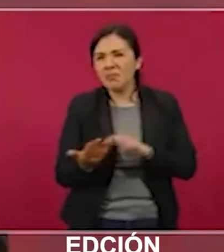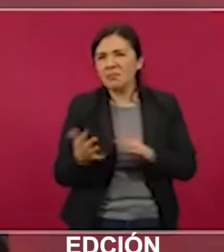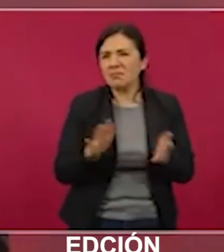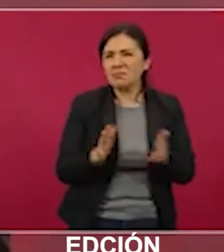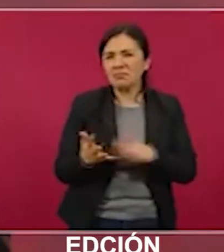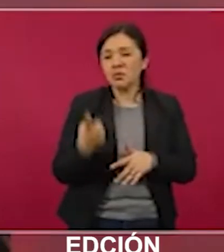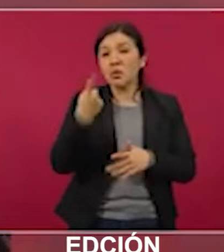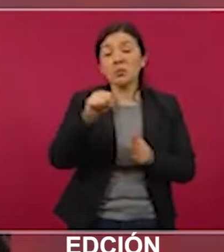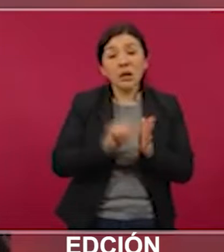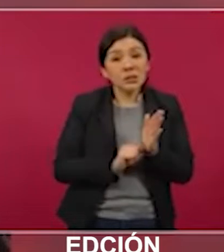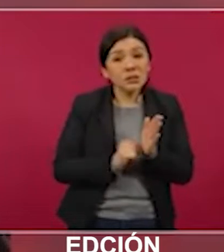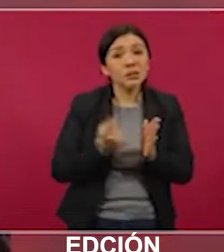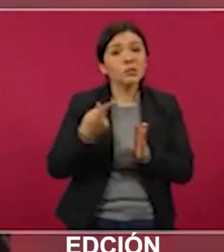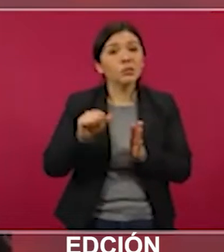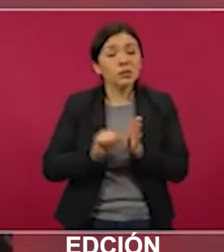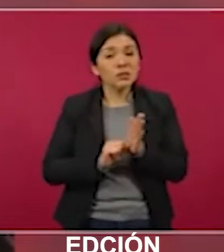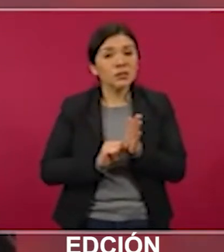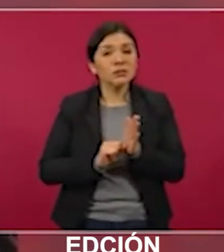mensuales.